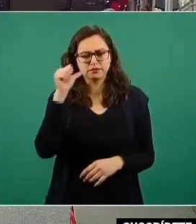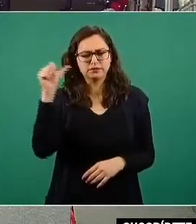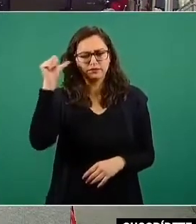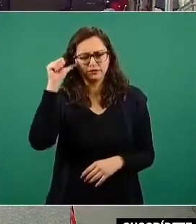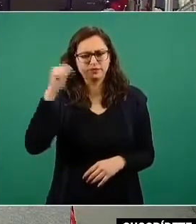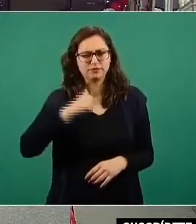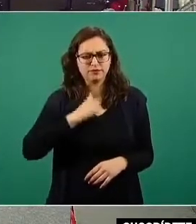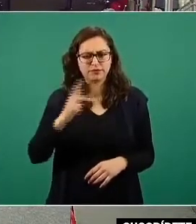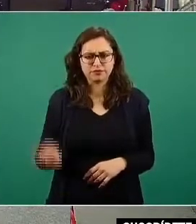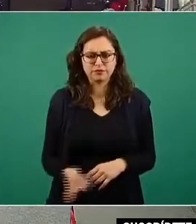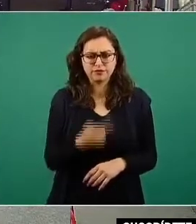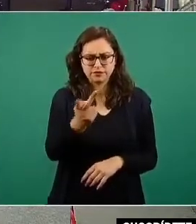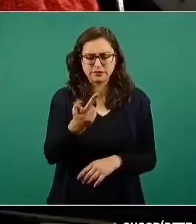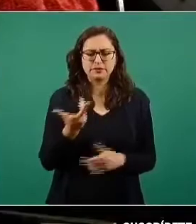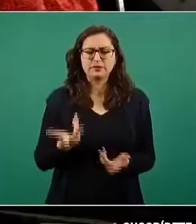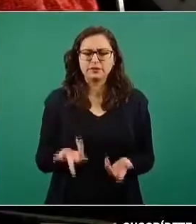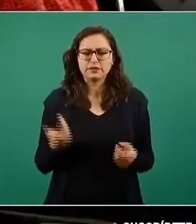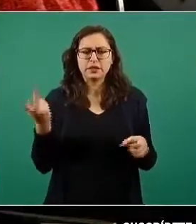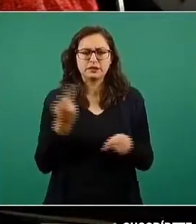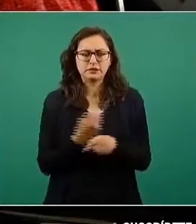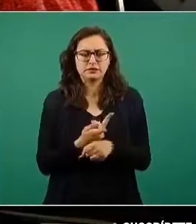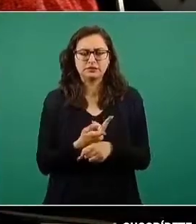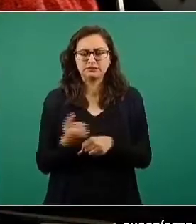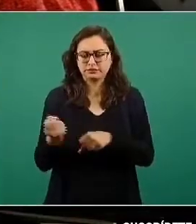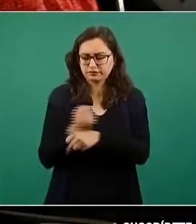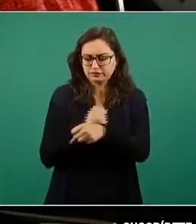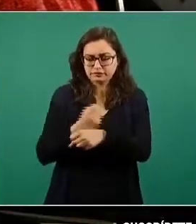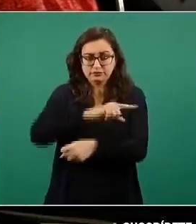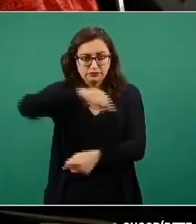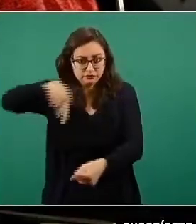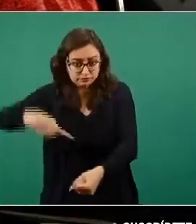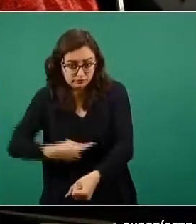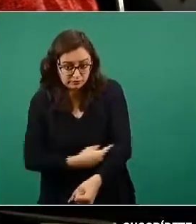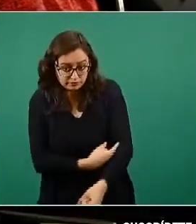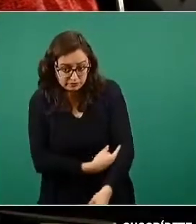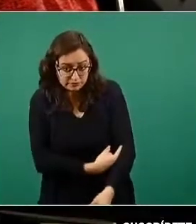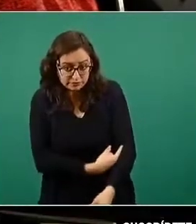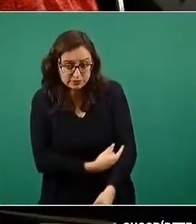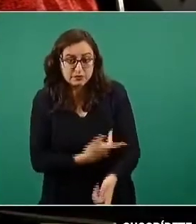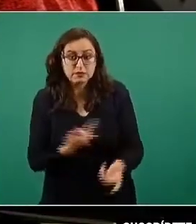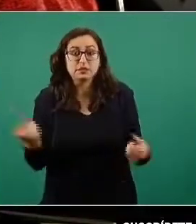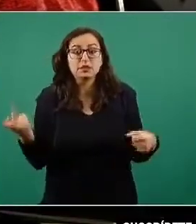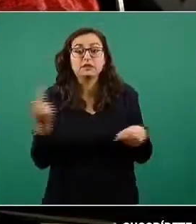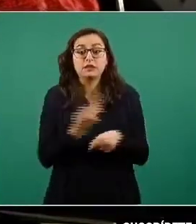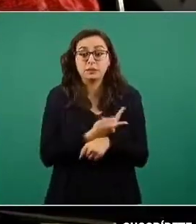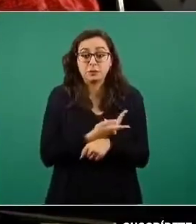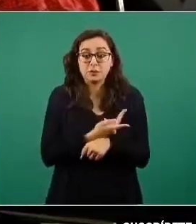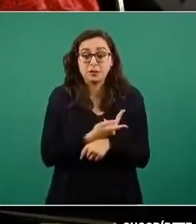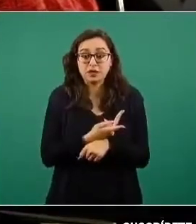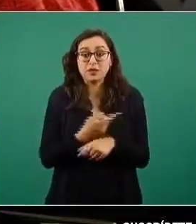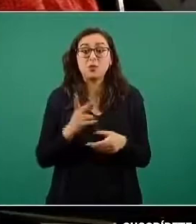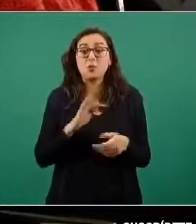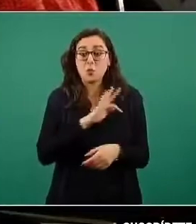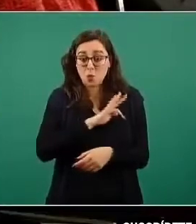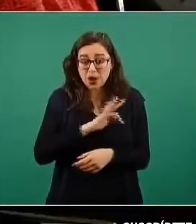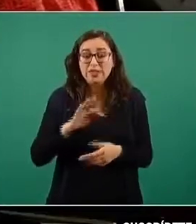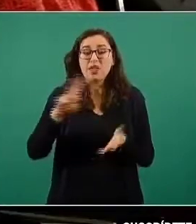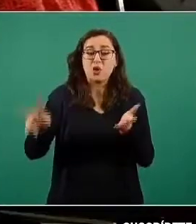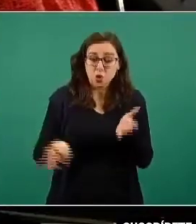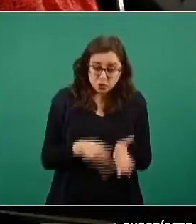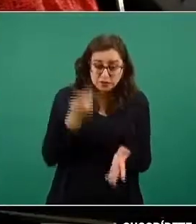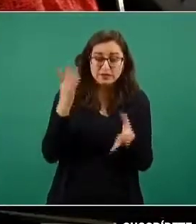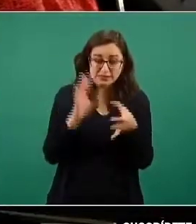los componentes sanguíneos, bueno, de la transfusión sanguínea. No sé si me pudiera ayudar dándome, perdón, de nueva cuenta la